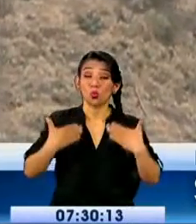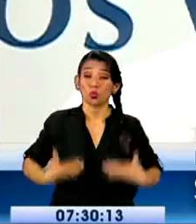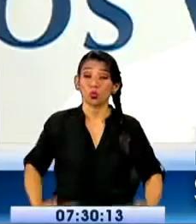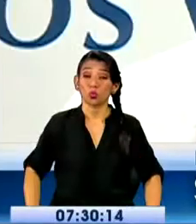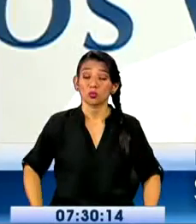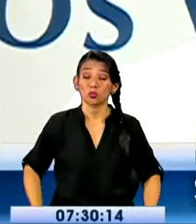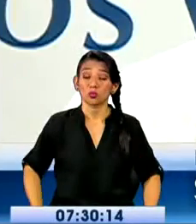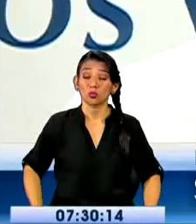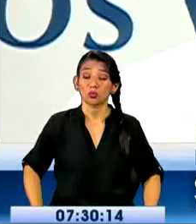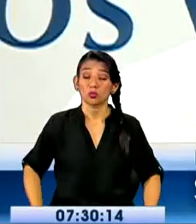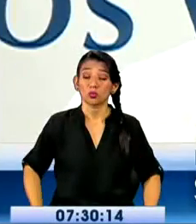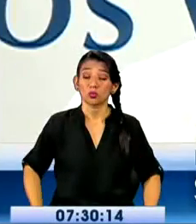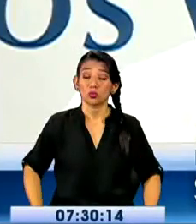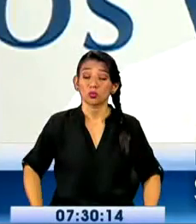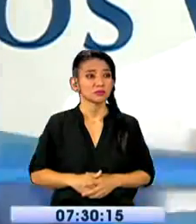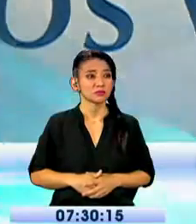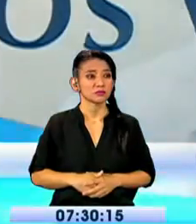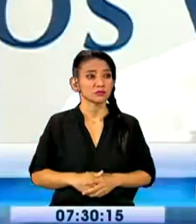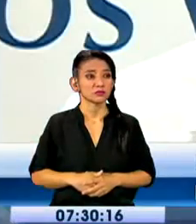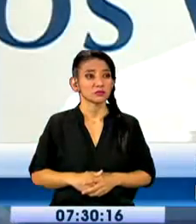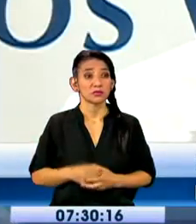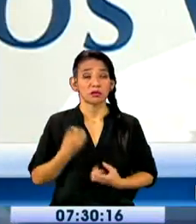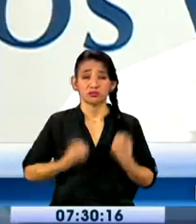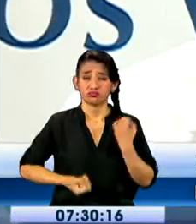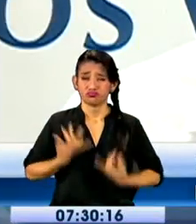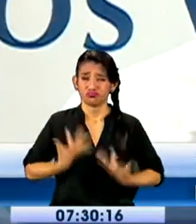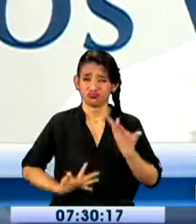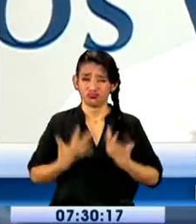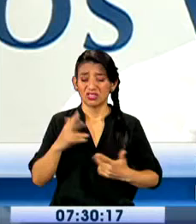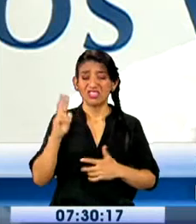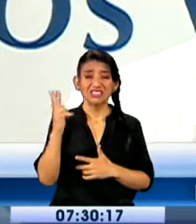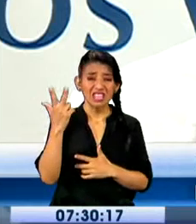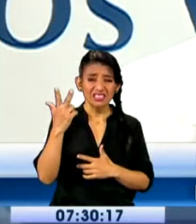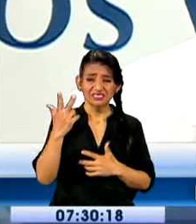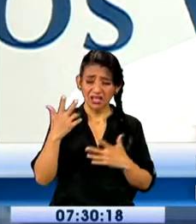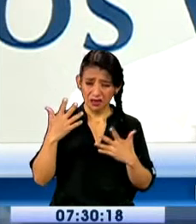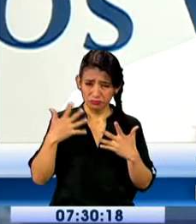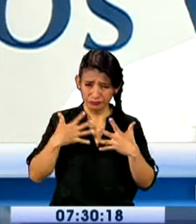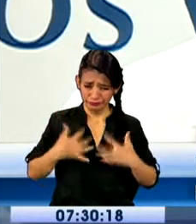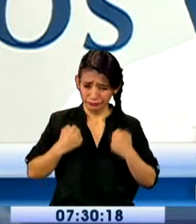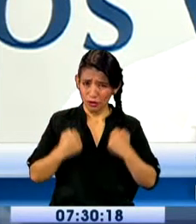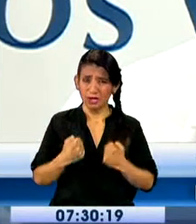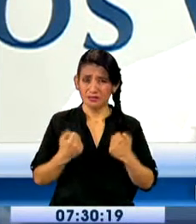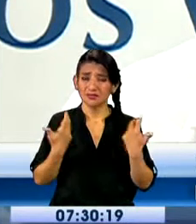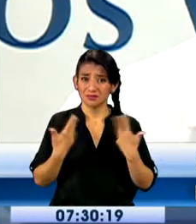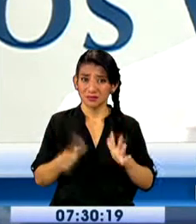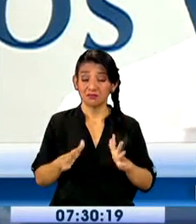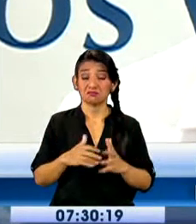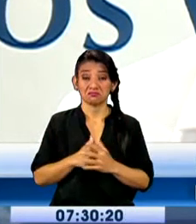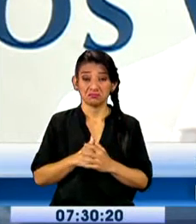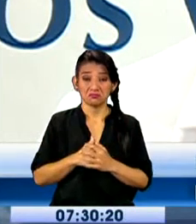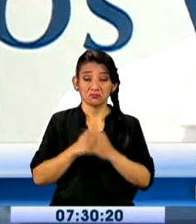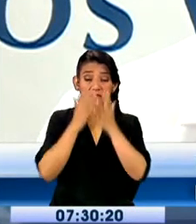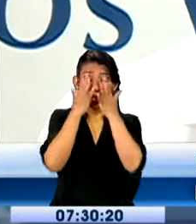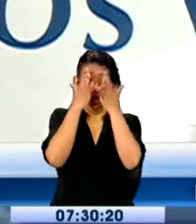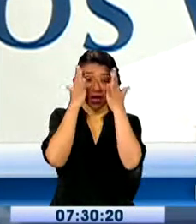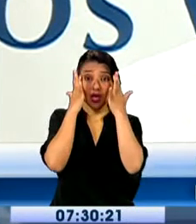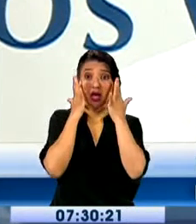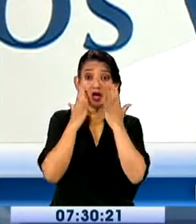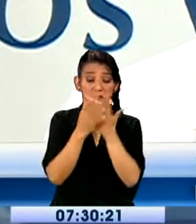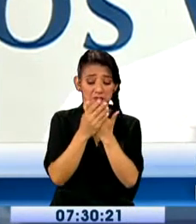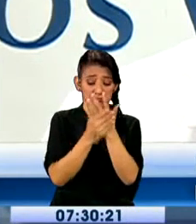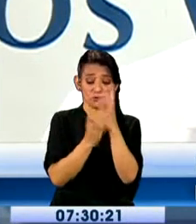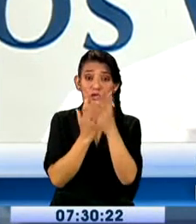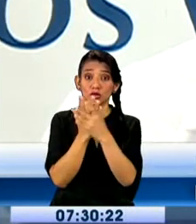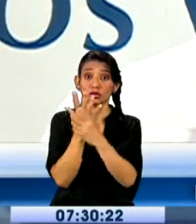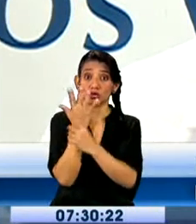respectivamente. Quemaduras de tercer grado en el rostro. Está afectado la cara, las